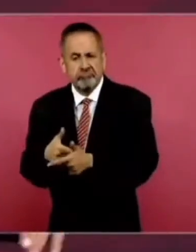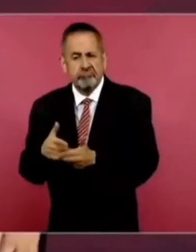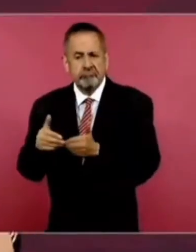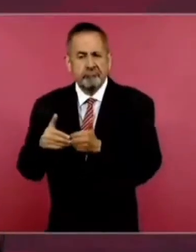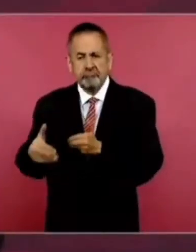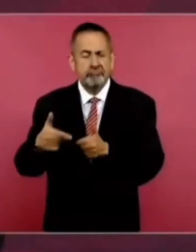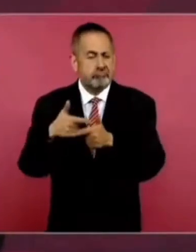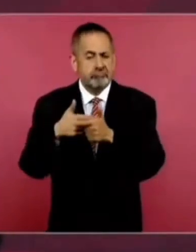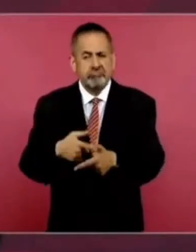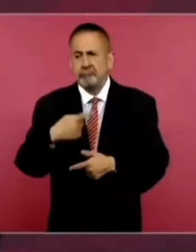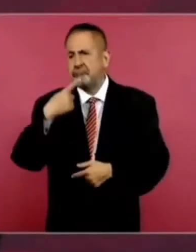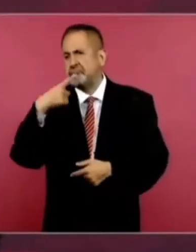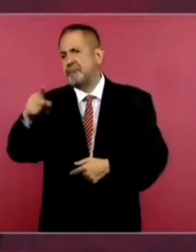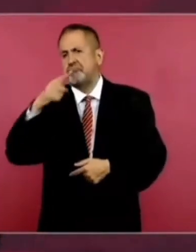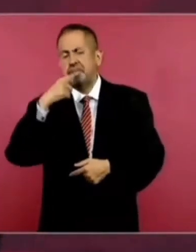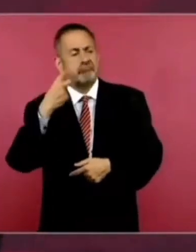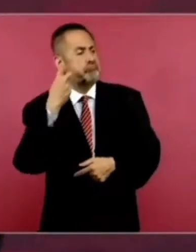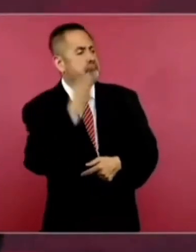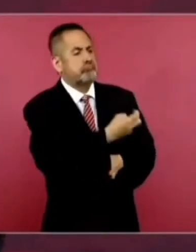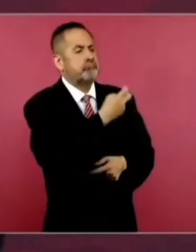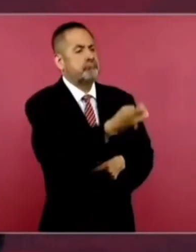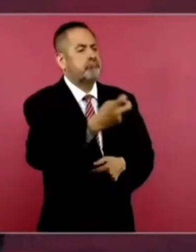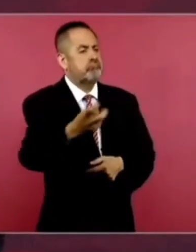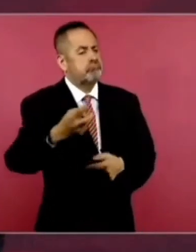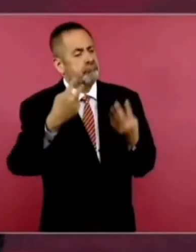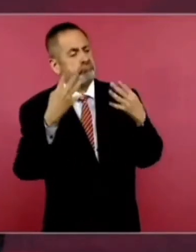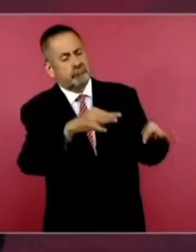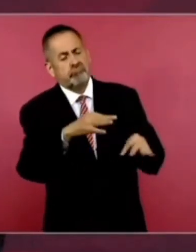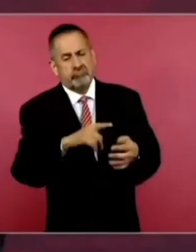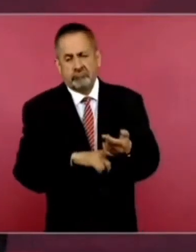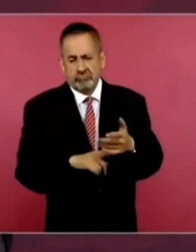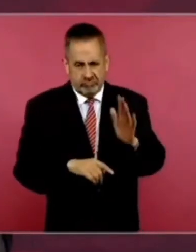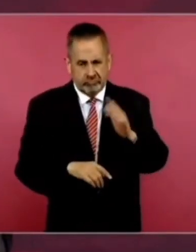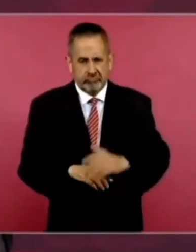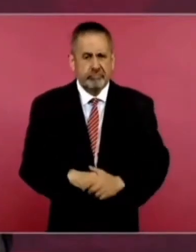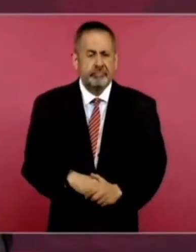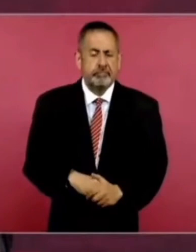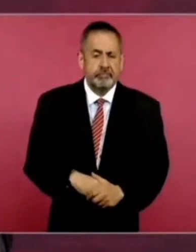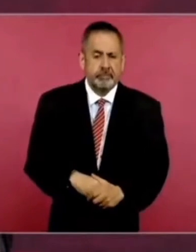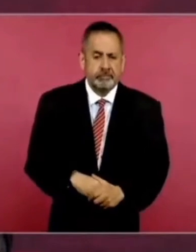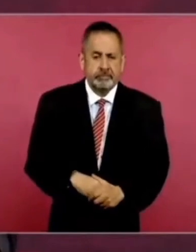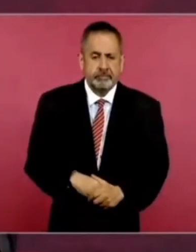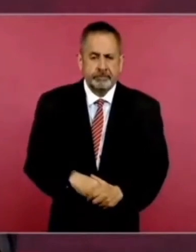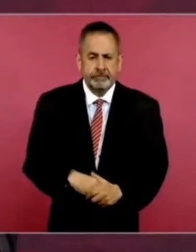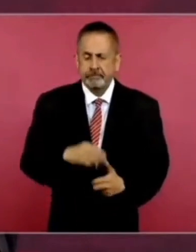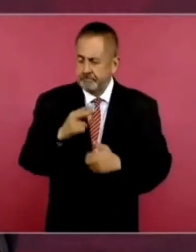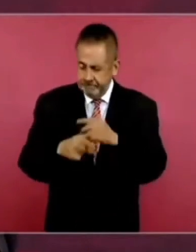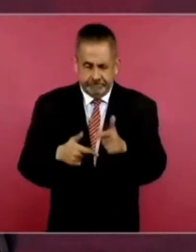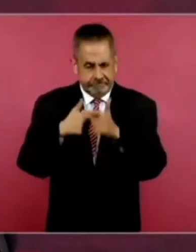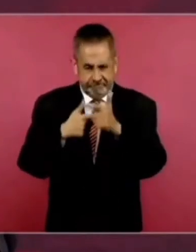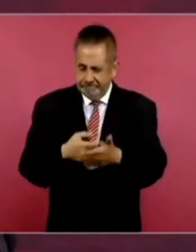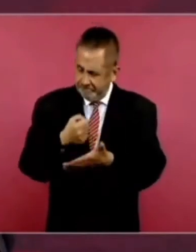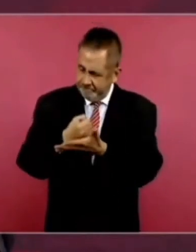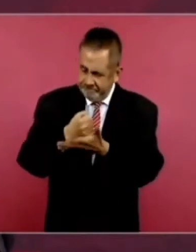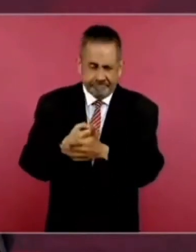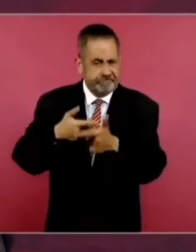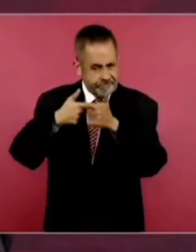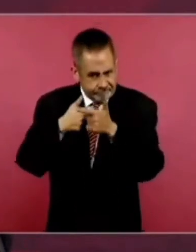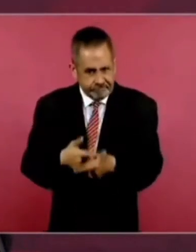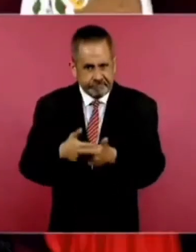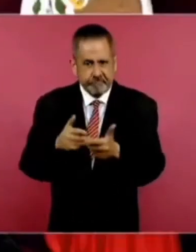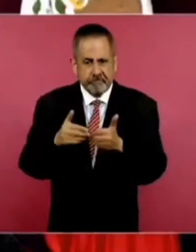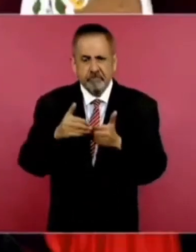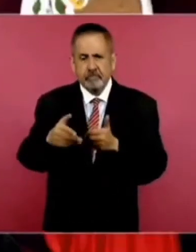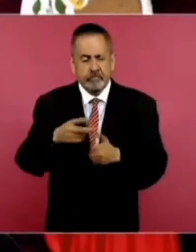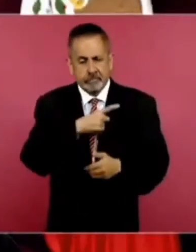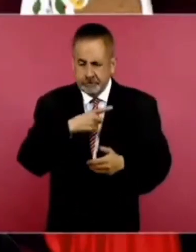de denunciarlos. Y no solo eso, vamos a seguir insistiendo en que